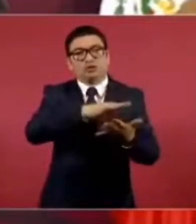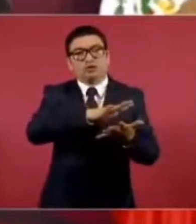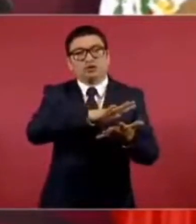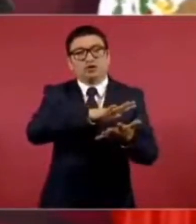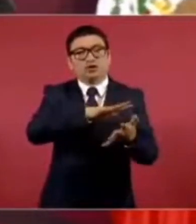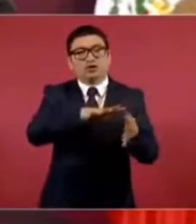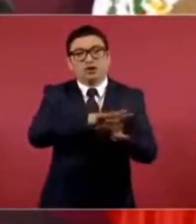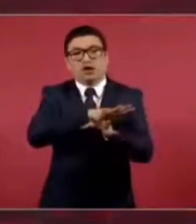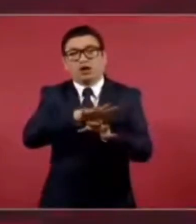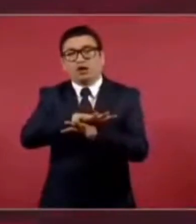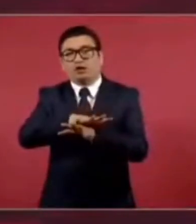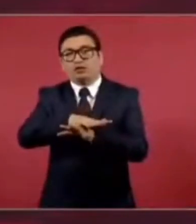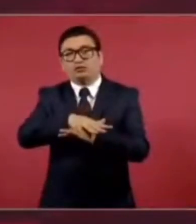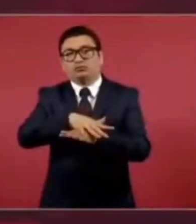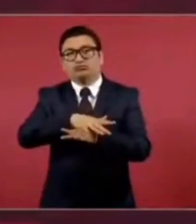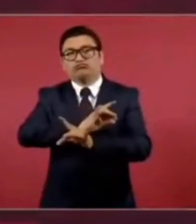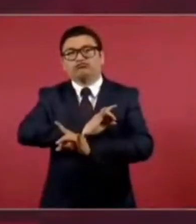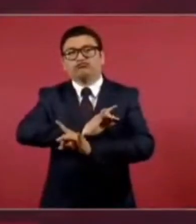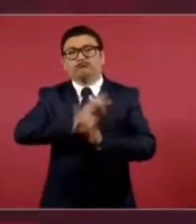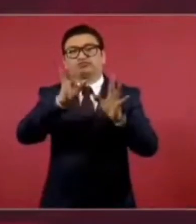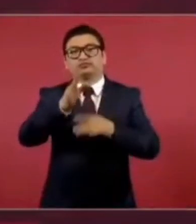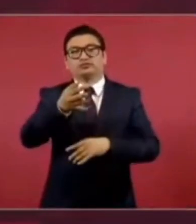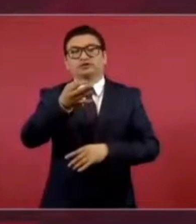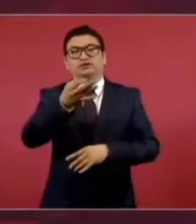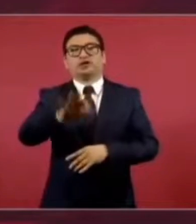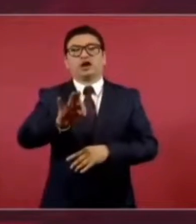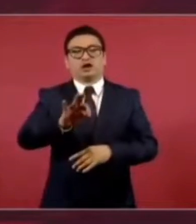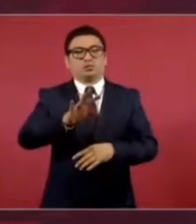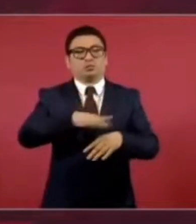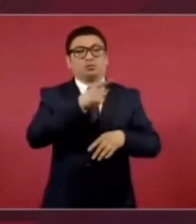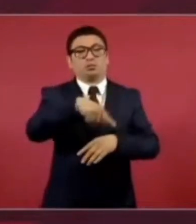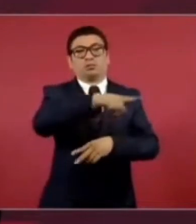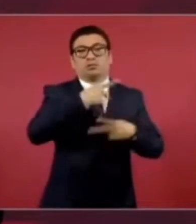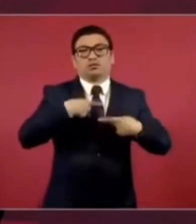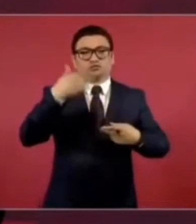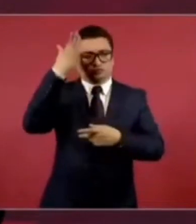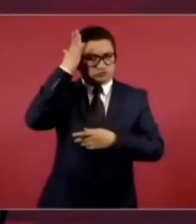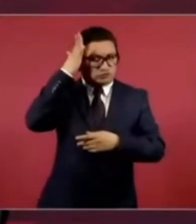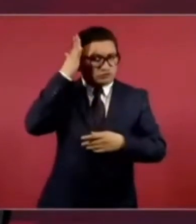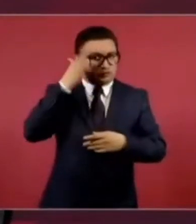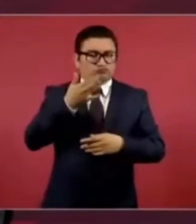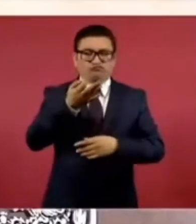por traiciones de los que encabezan esas revoluciones,